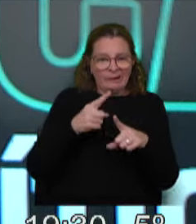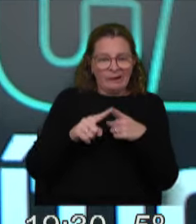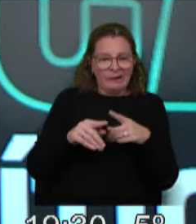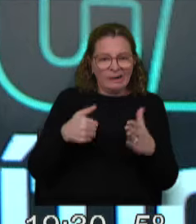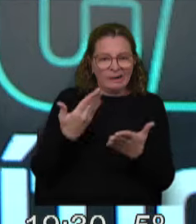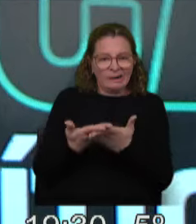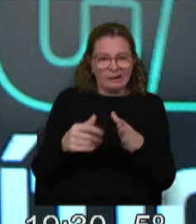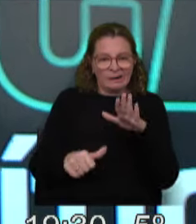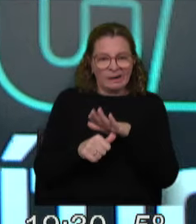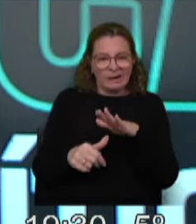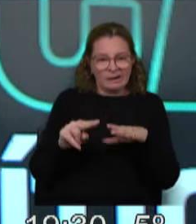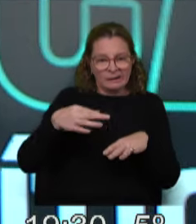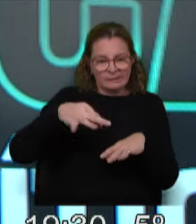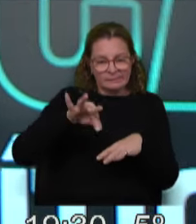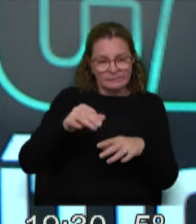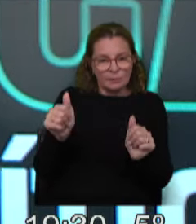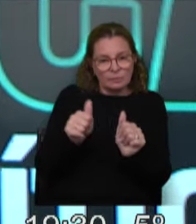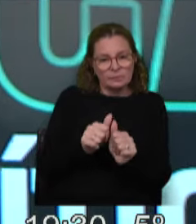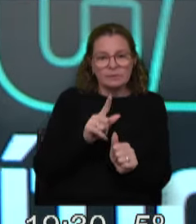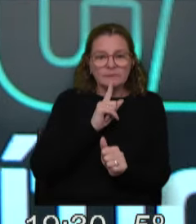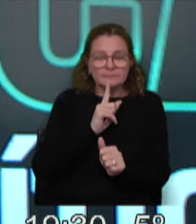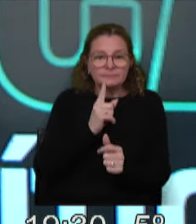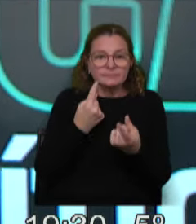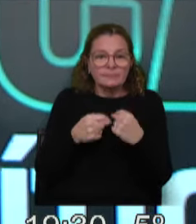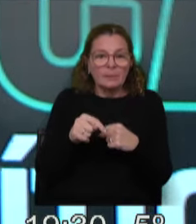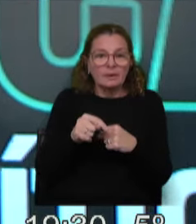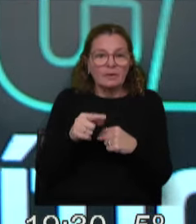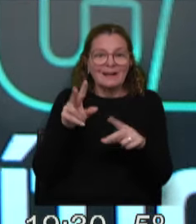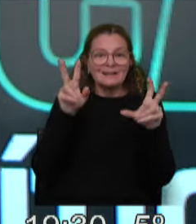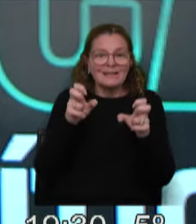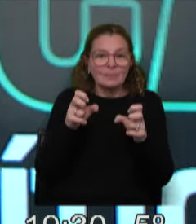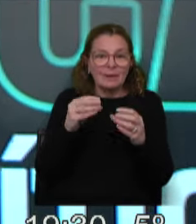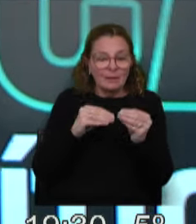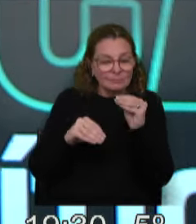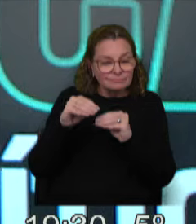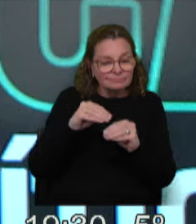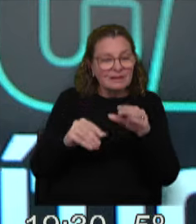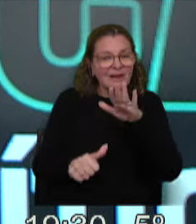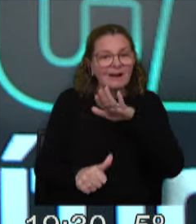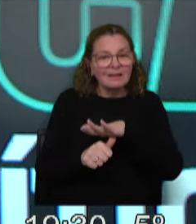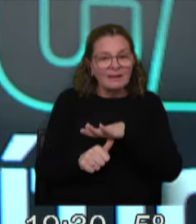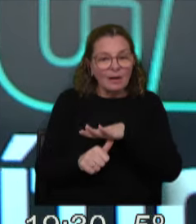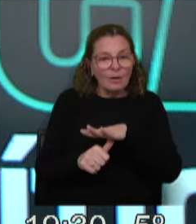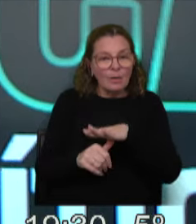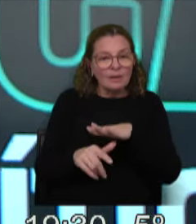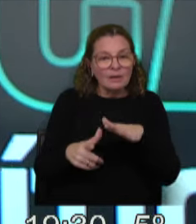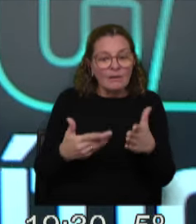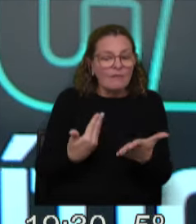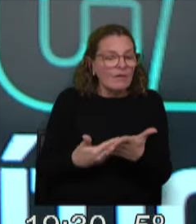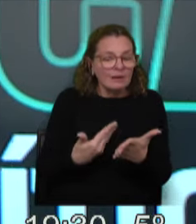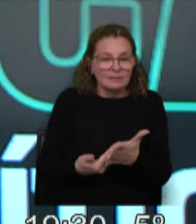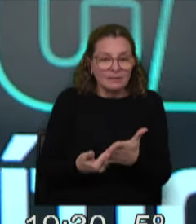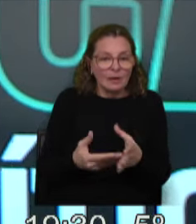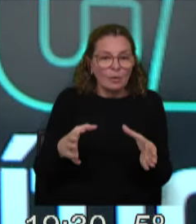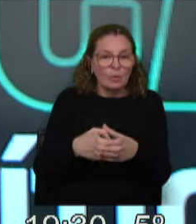ser el candidato único y que la fórmula va a ser con Robert Silva el tema es que la construcción de Liderazgo que es lo que está en vacío y en discusión en el